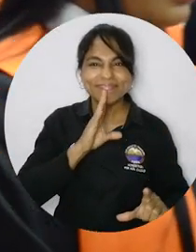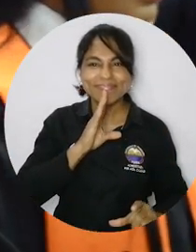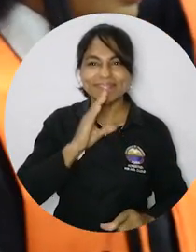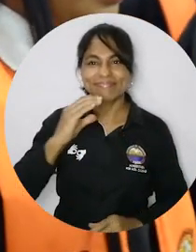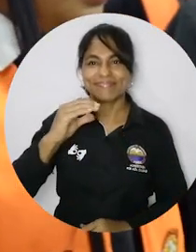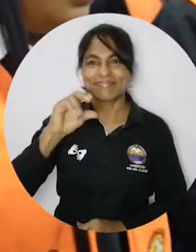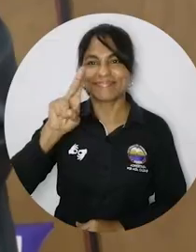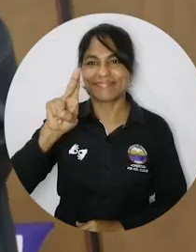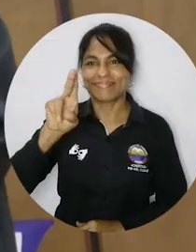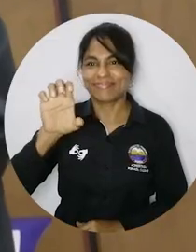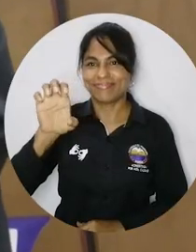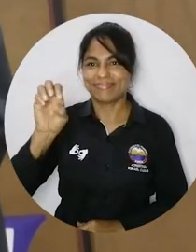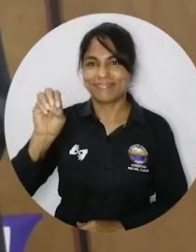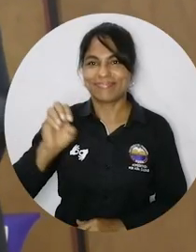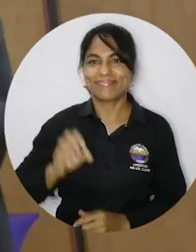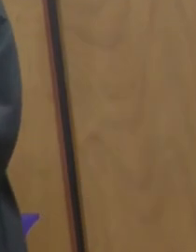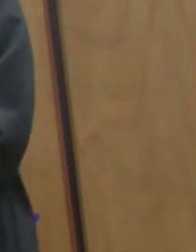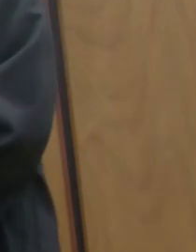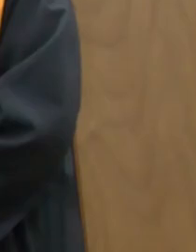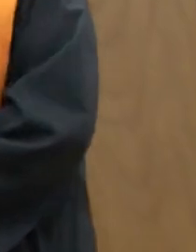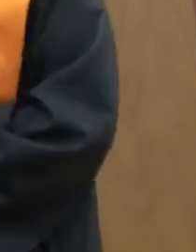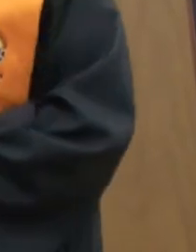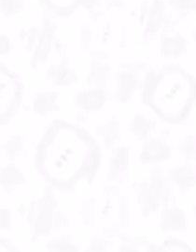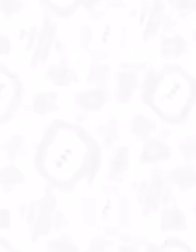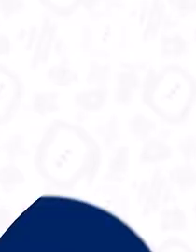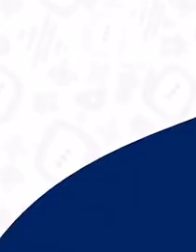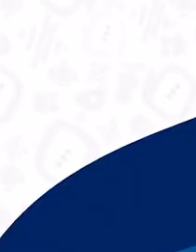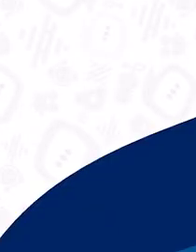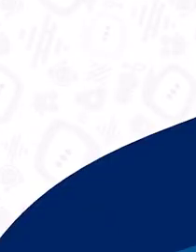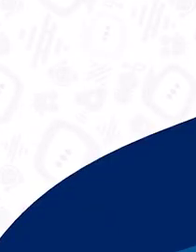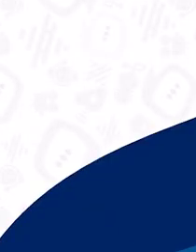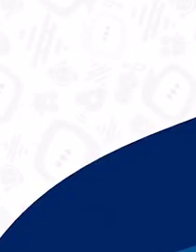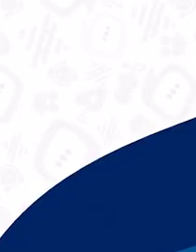la regionalización de la educación y las oportunidades creo